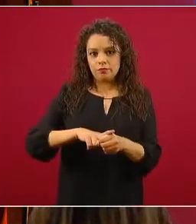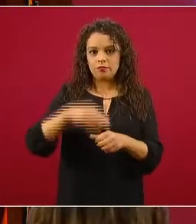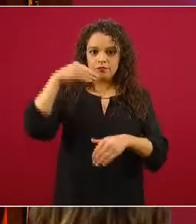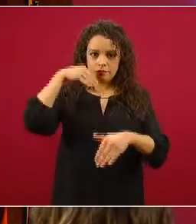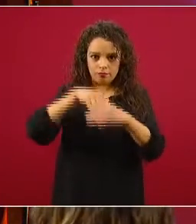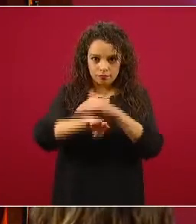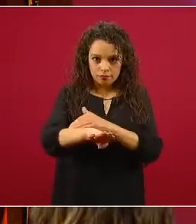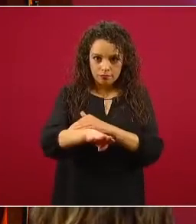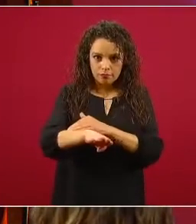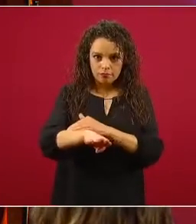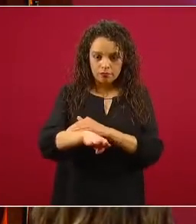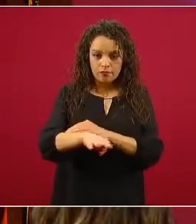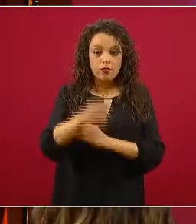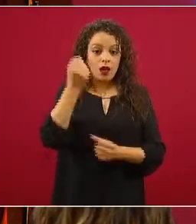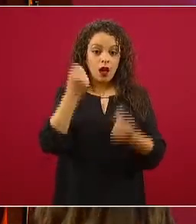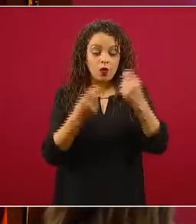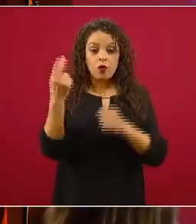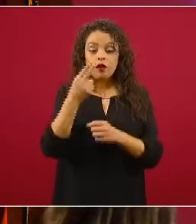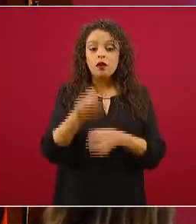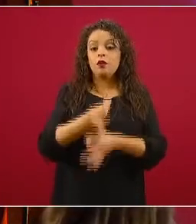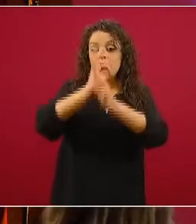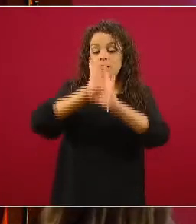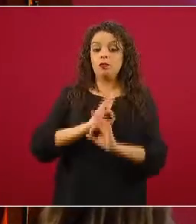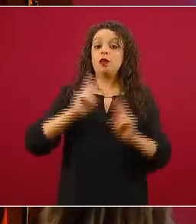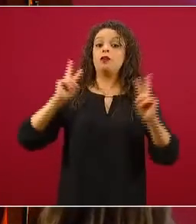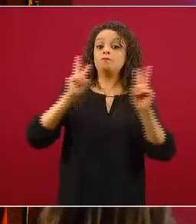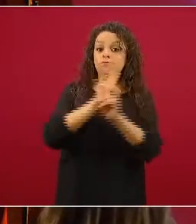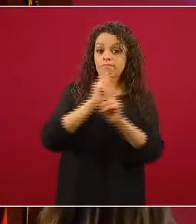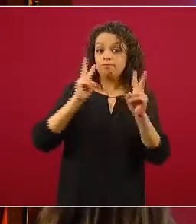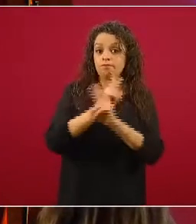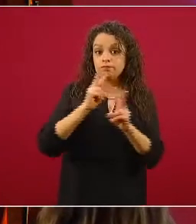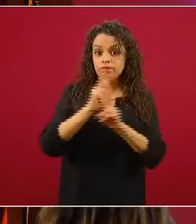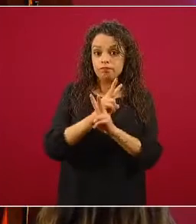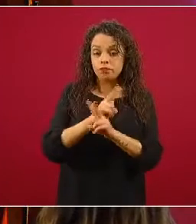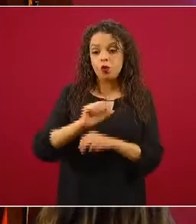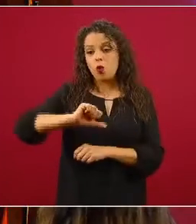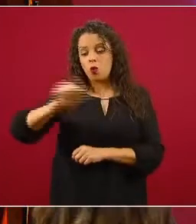necesitan ventilación mecánica y algunos de estos pueden fallecer.